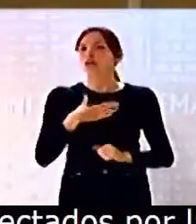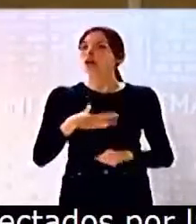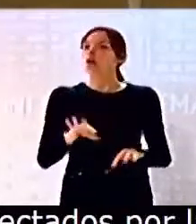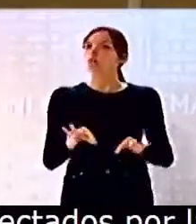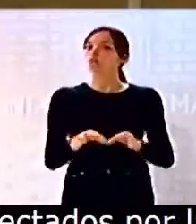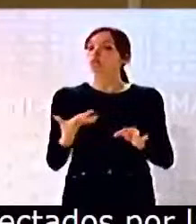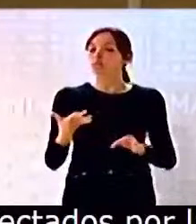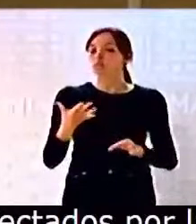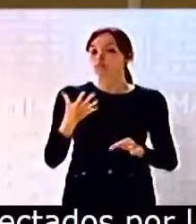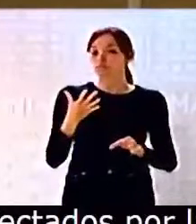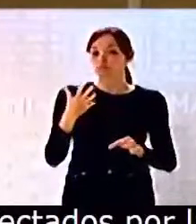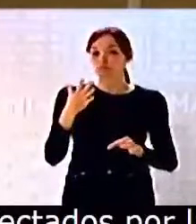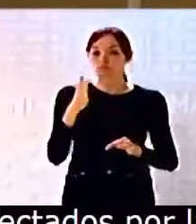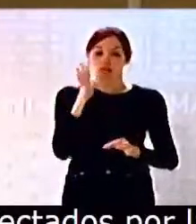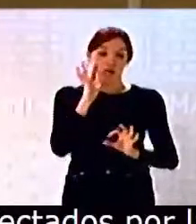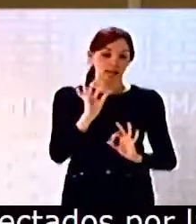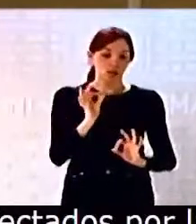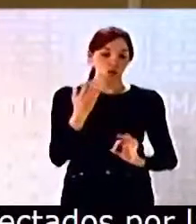Afortunadamente, creo que ya lo comentaba,